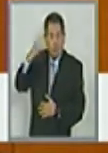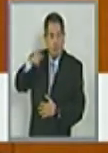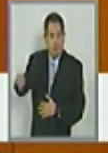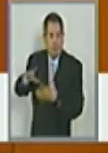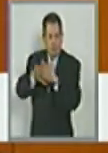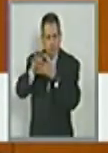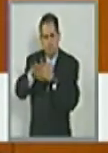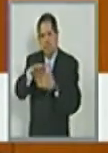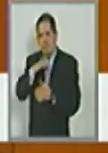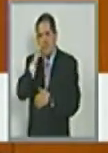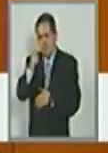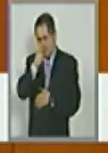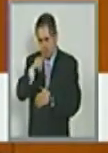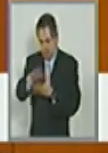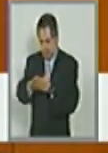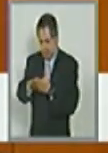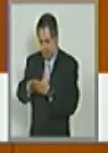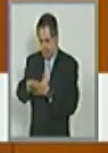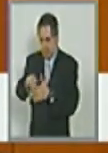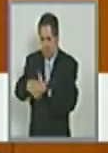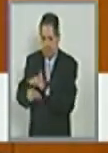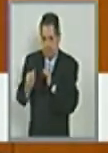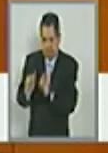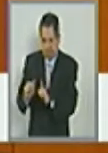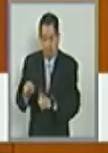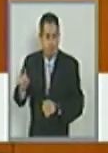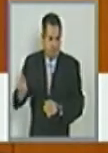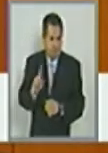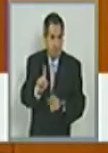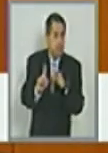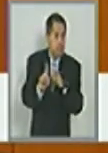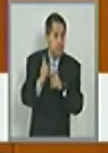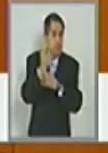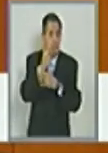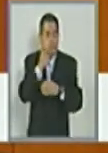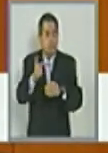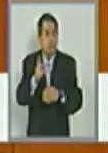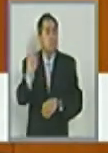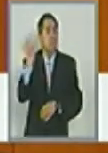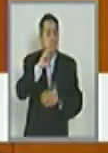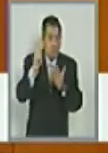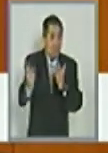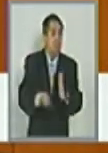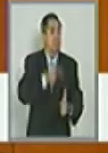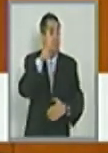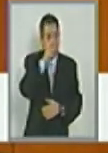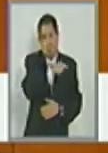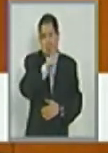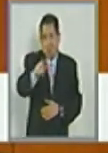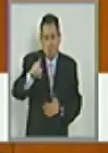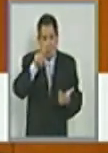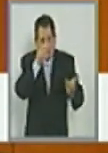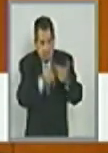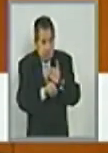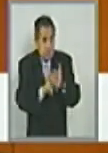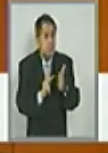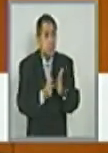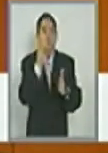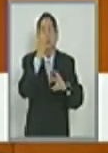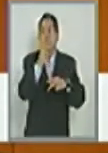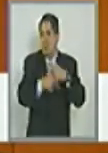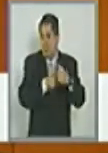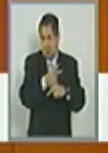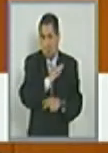Auschwitz, hay que advertir a la gente que estas cosas pueden suceder, que el mal puede volver